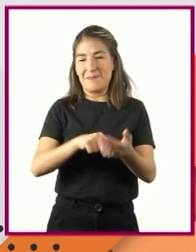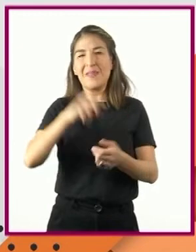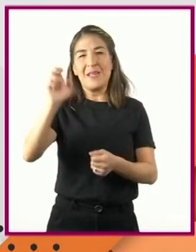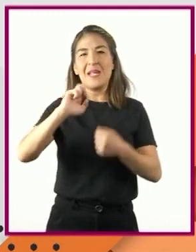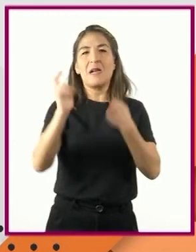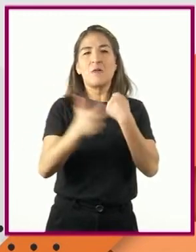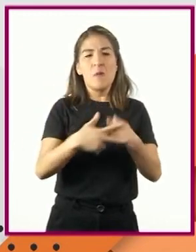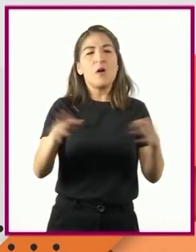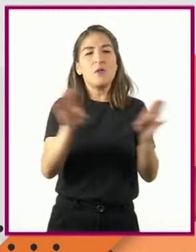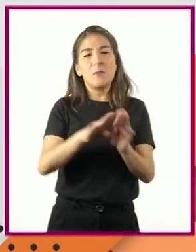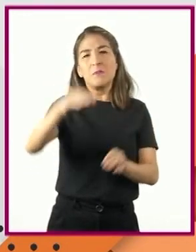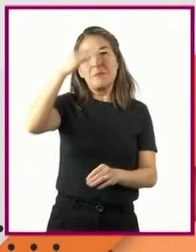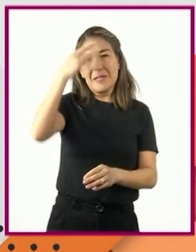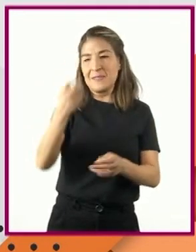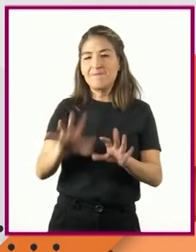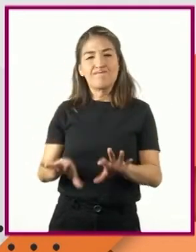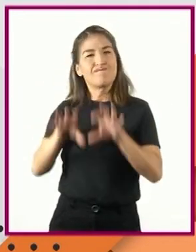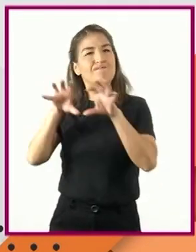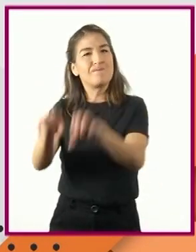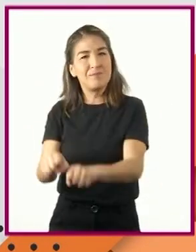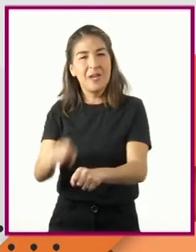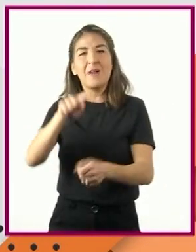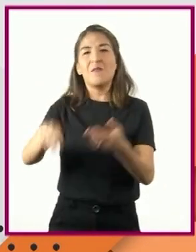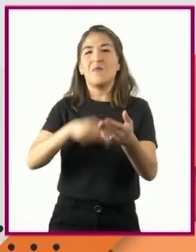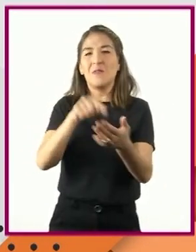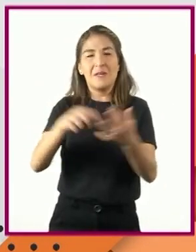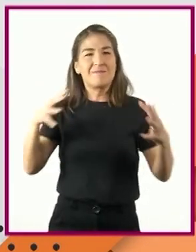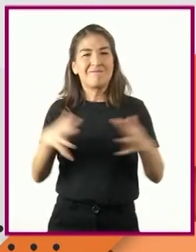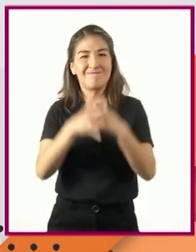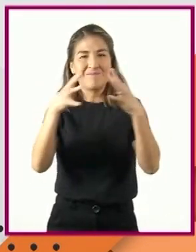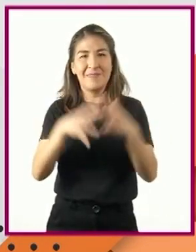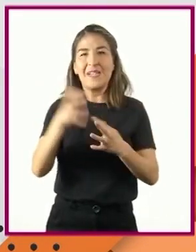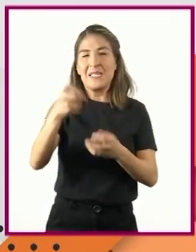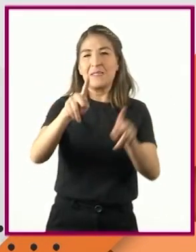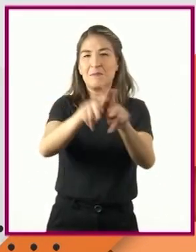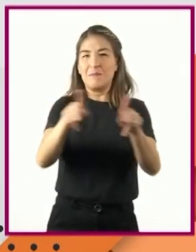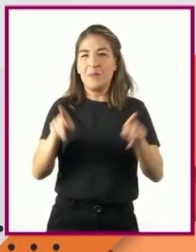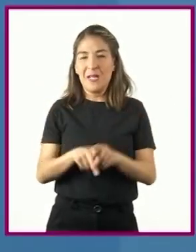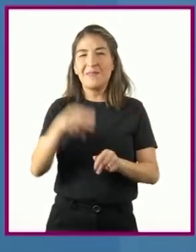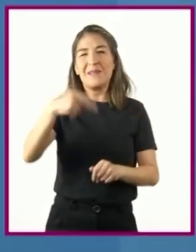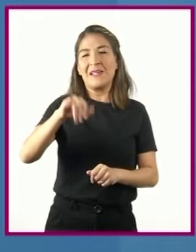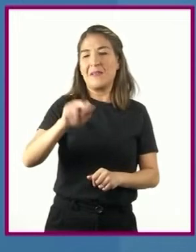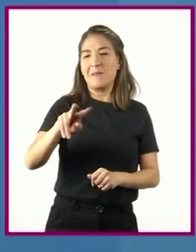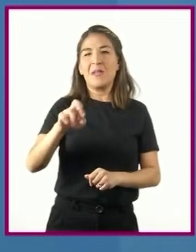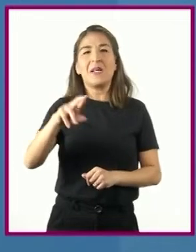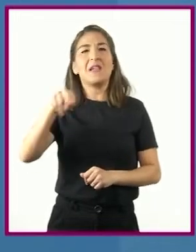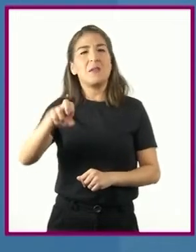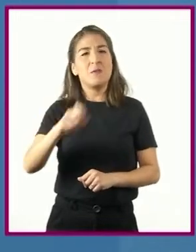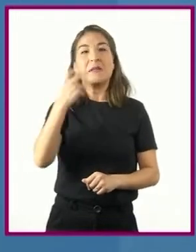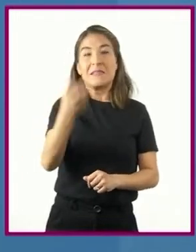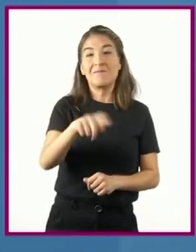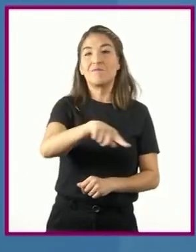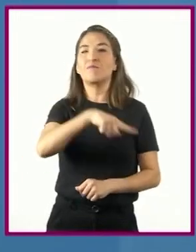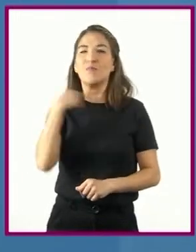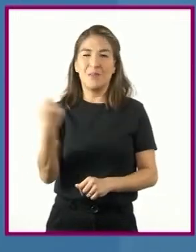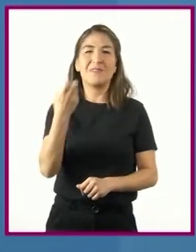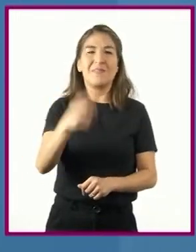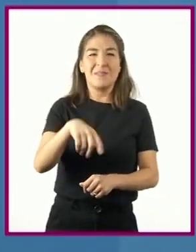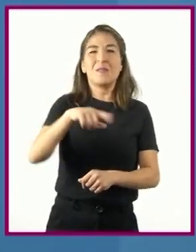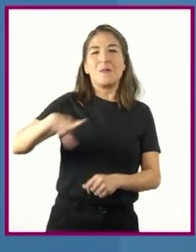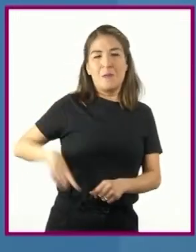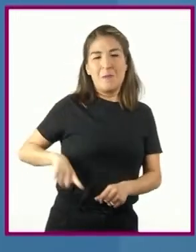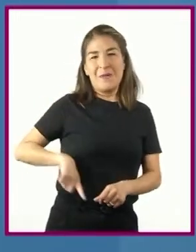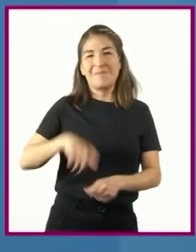lograron tomar por asalto el Palacio de Invierno, sede de la Duma, derrocando al gobierno provisional